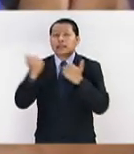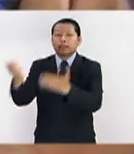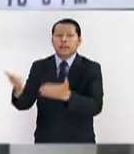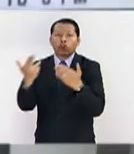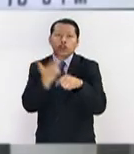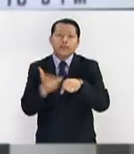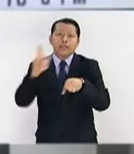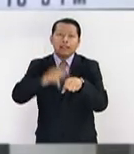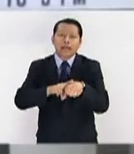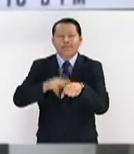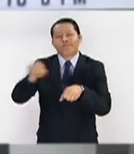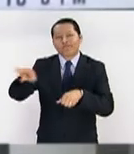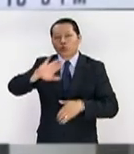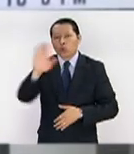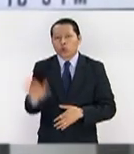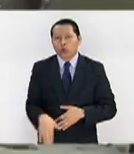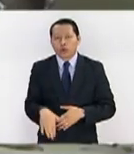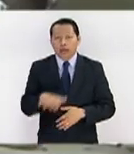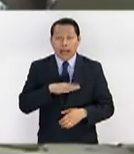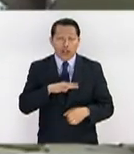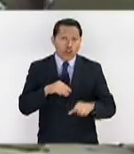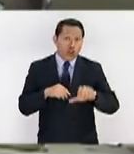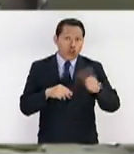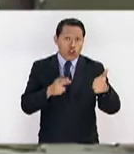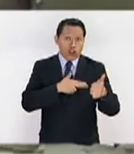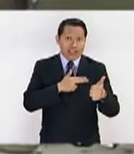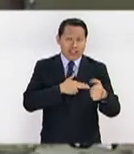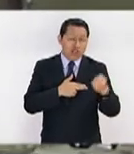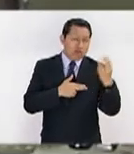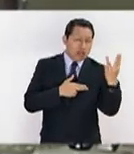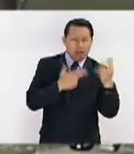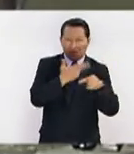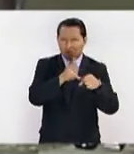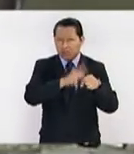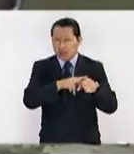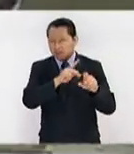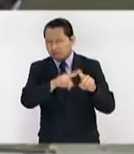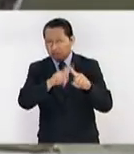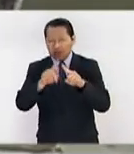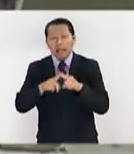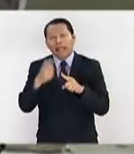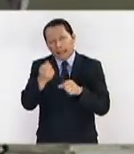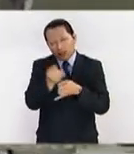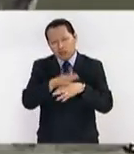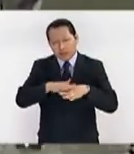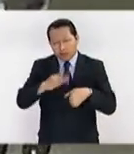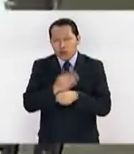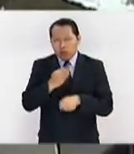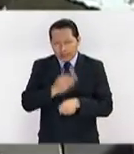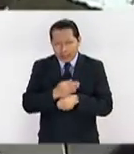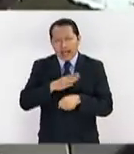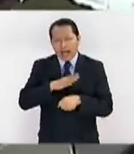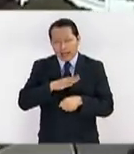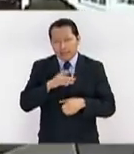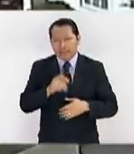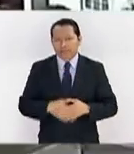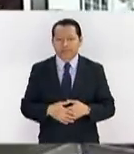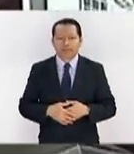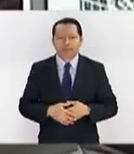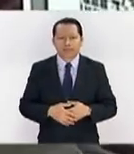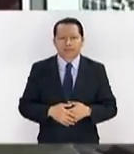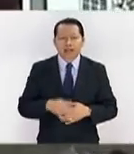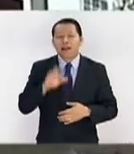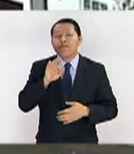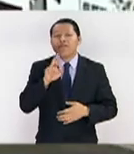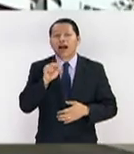otros 20 lesionados en al menos 3 hospitales de la zona. Esa es la información que tenemos hasta esta hora en el lunes. Pues